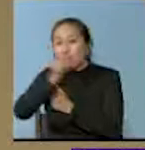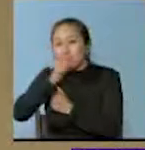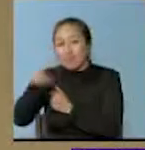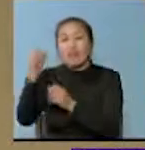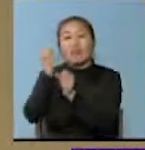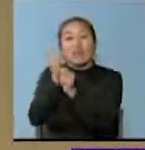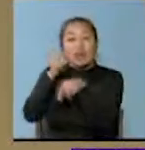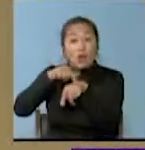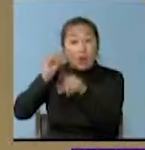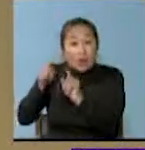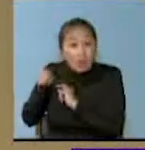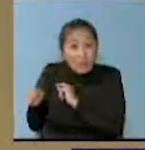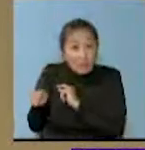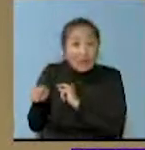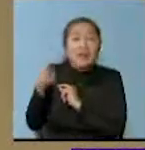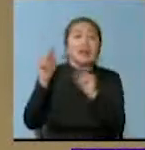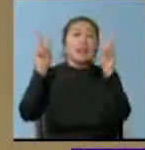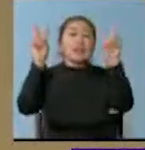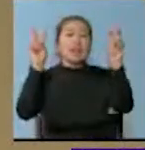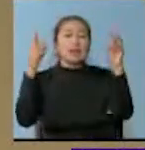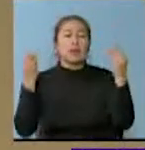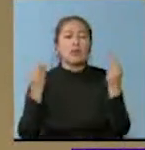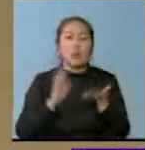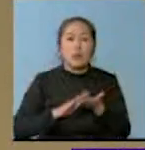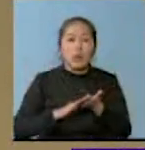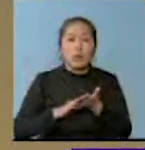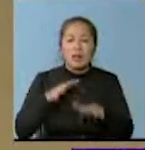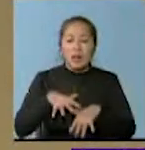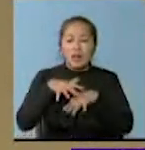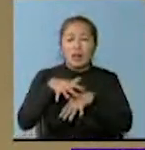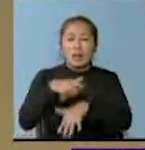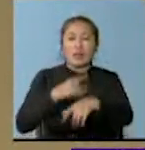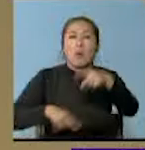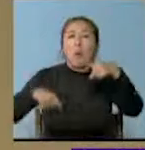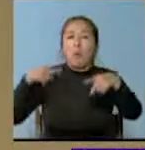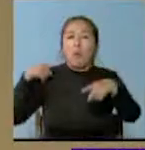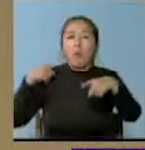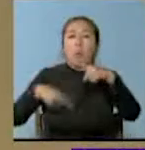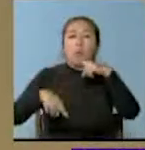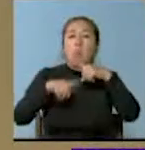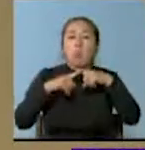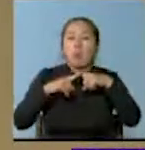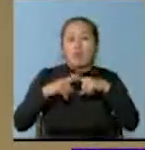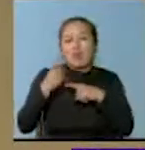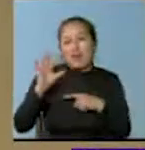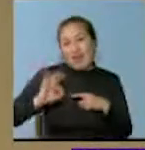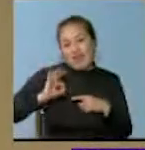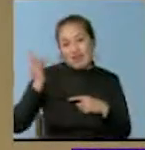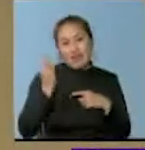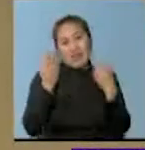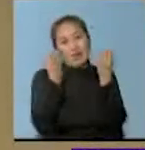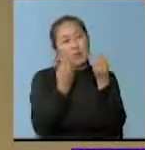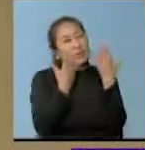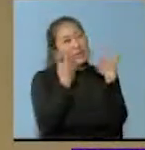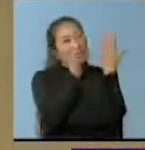estos momentos. El tema elegido es la marcha por las dos vidas. ¿Cuáles son las novedades? Muy buenas